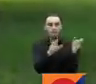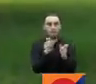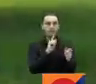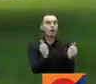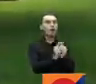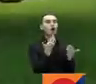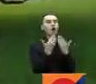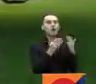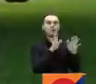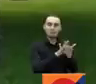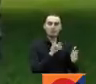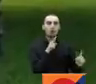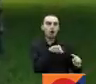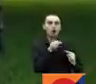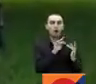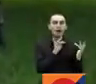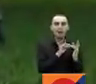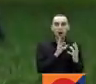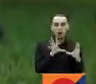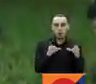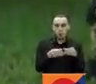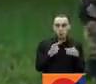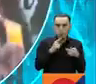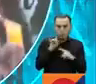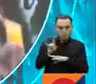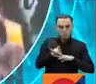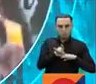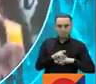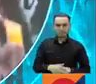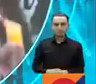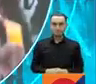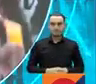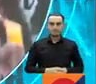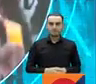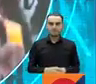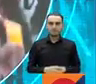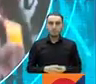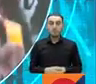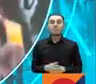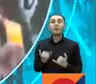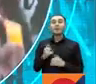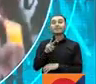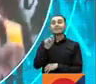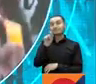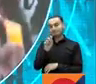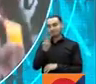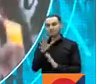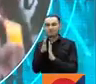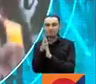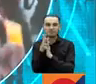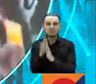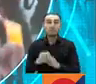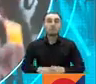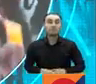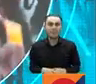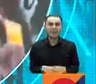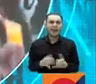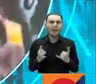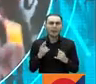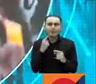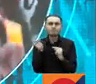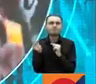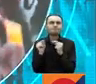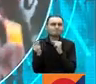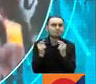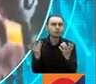Jaime Chukula que harían parte de su guardia personal. Y a las 7:03 les contamos que una controversia ha generado